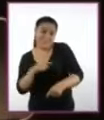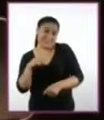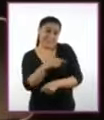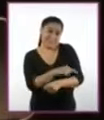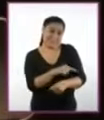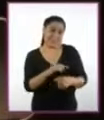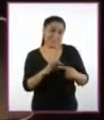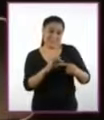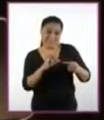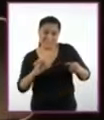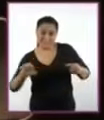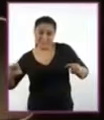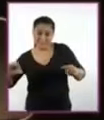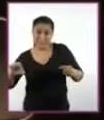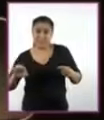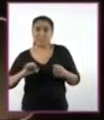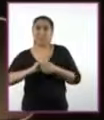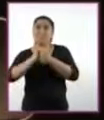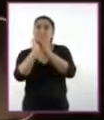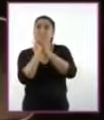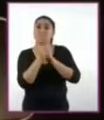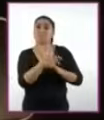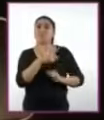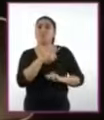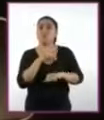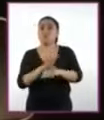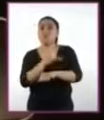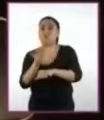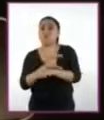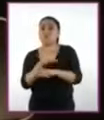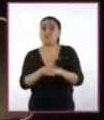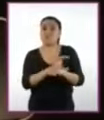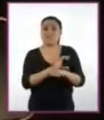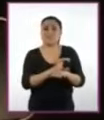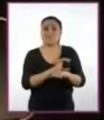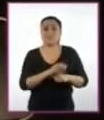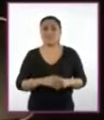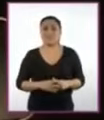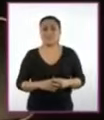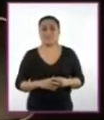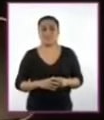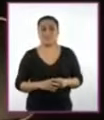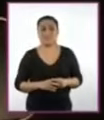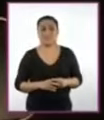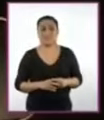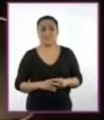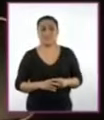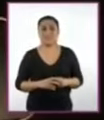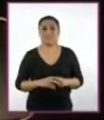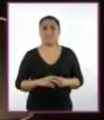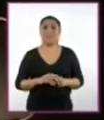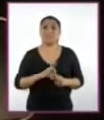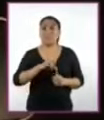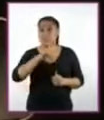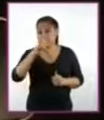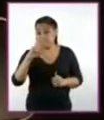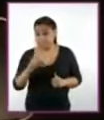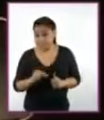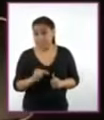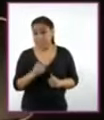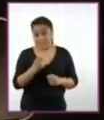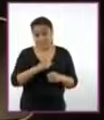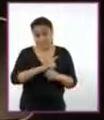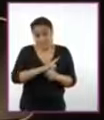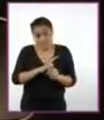bobina o al cable enrollado, se creaba un campo magnético al centro del cable, rodeándolo por afuera, de manera que